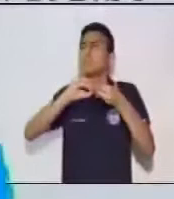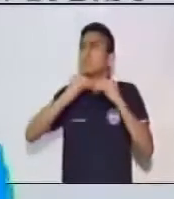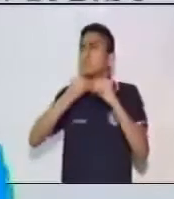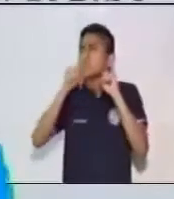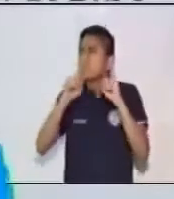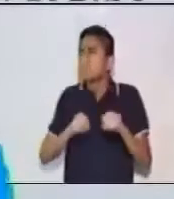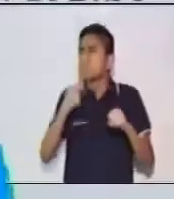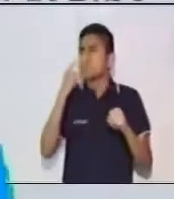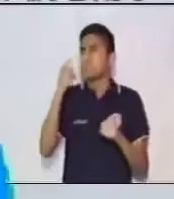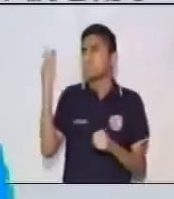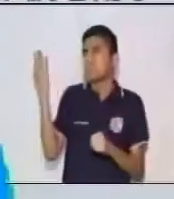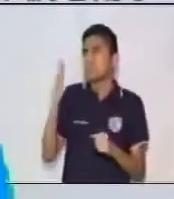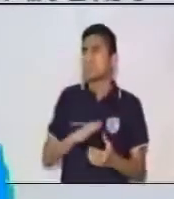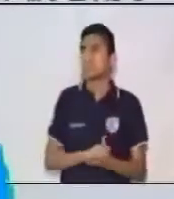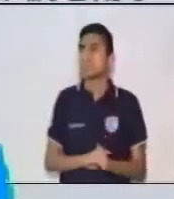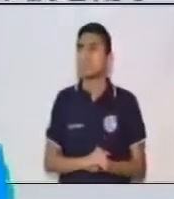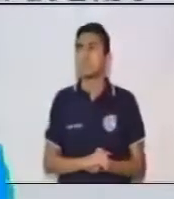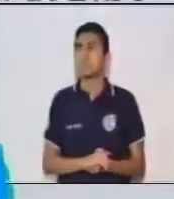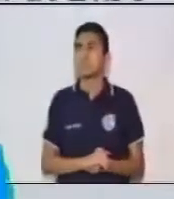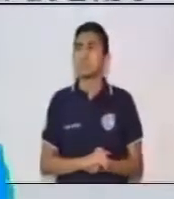ser?